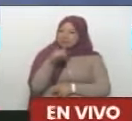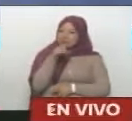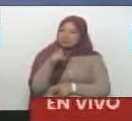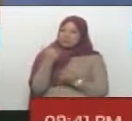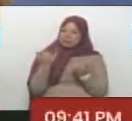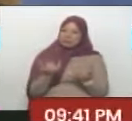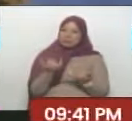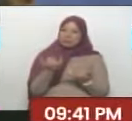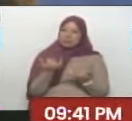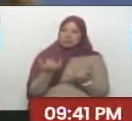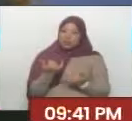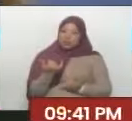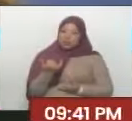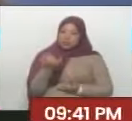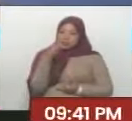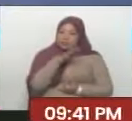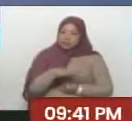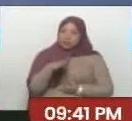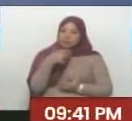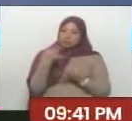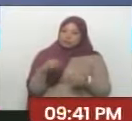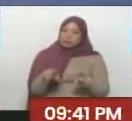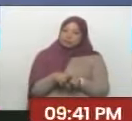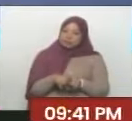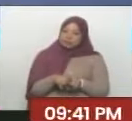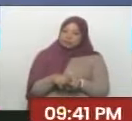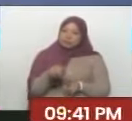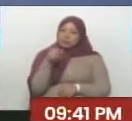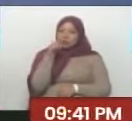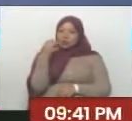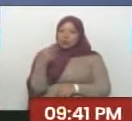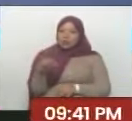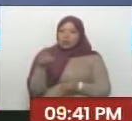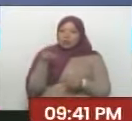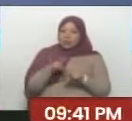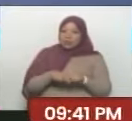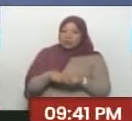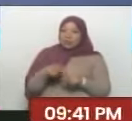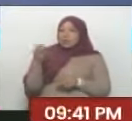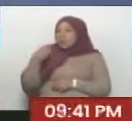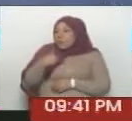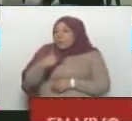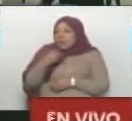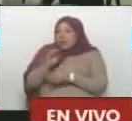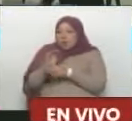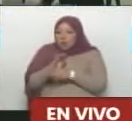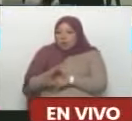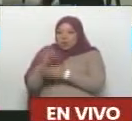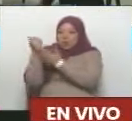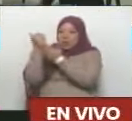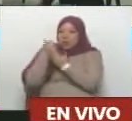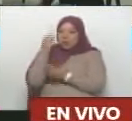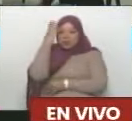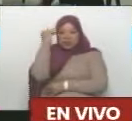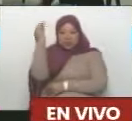dijo el maestro Benito Iradi, que además agradezco que me lo hayan sentado al lado, que es como una protección divina.